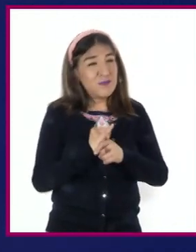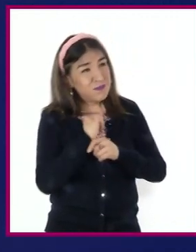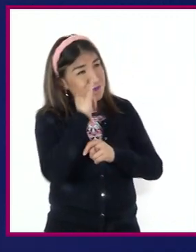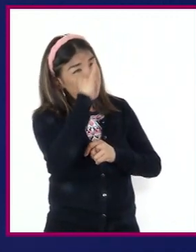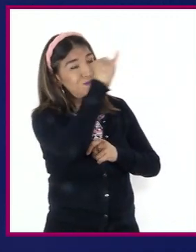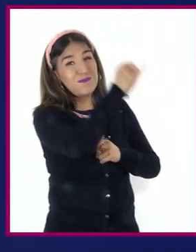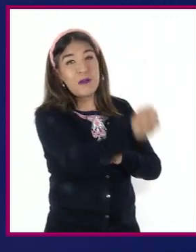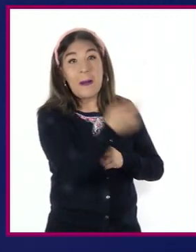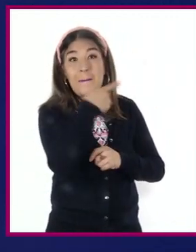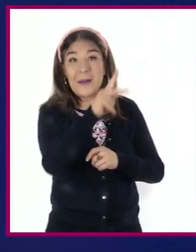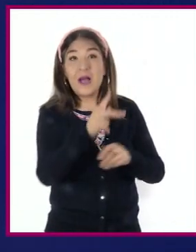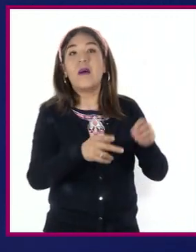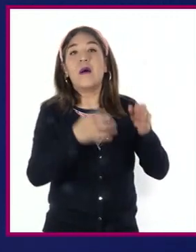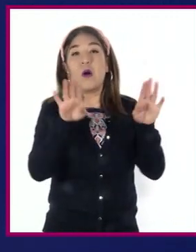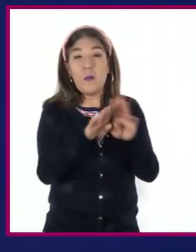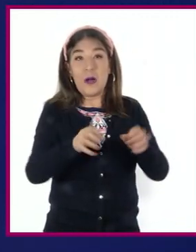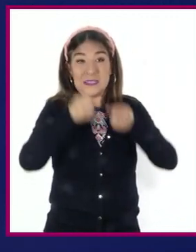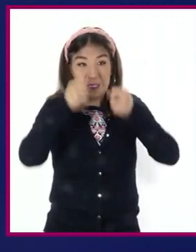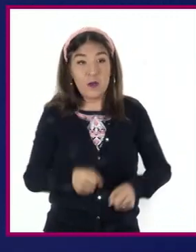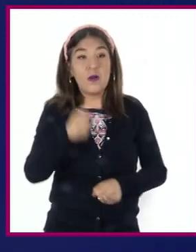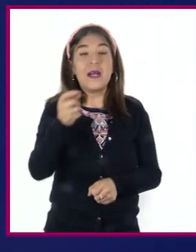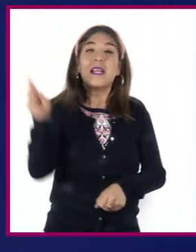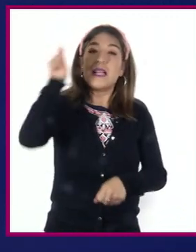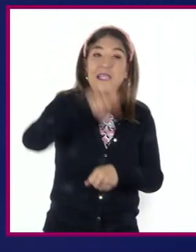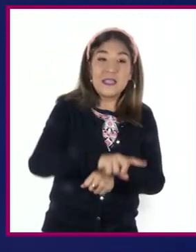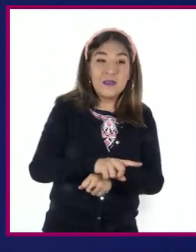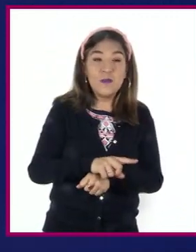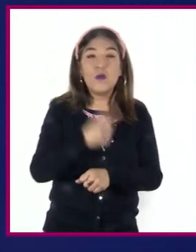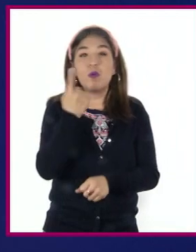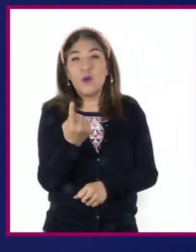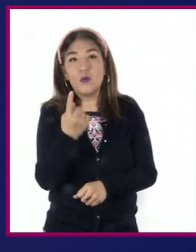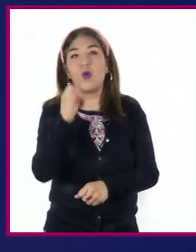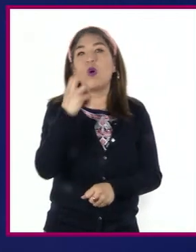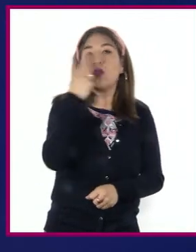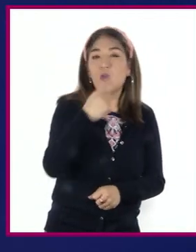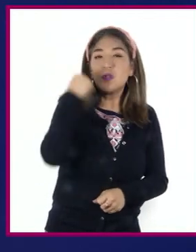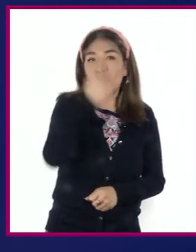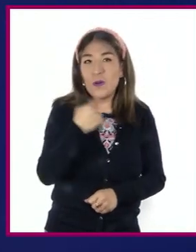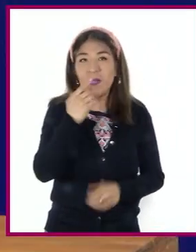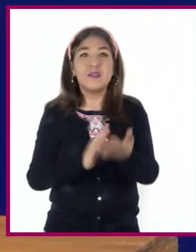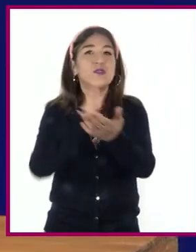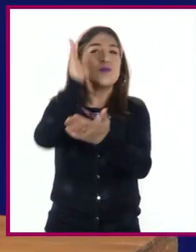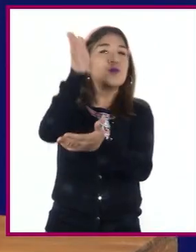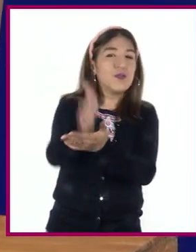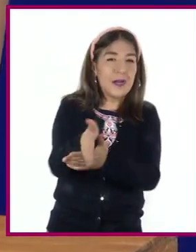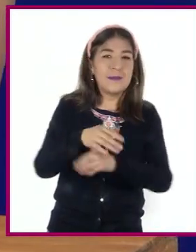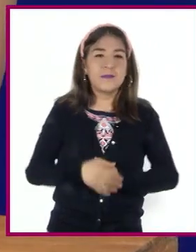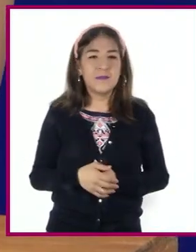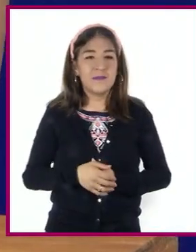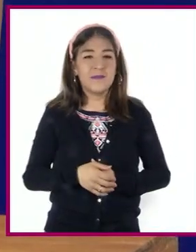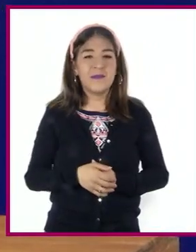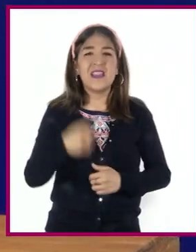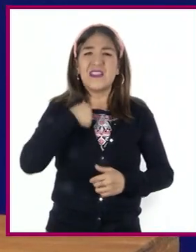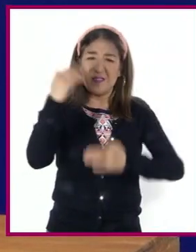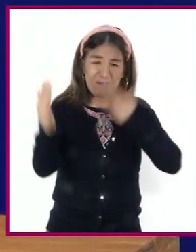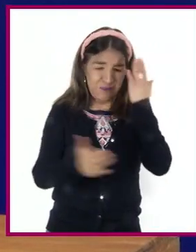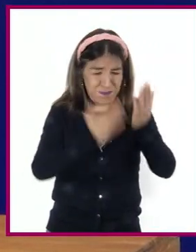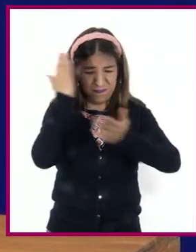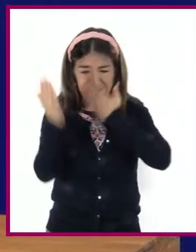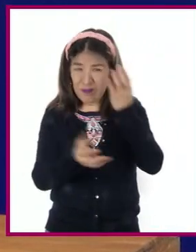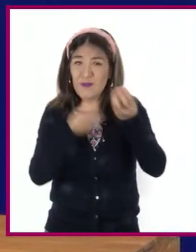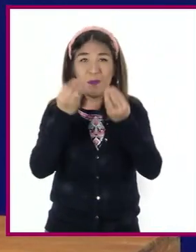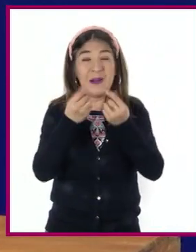pero esta vez identificaremos las rimas. Cultivo una rosa blanca en junio como en enero, para el amigo sincero que